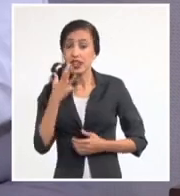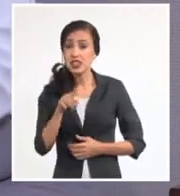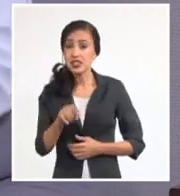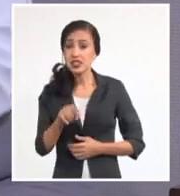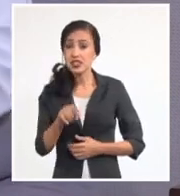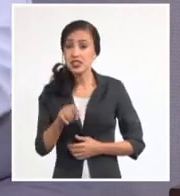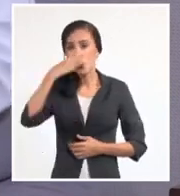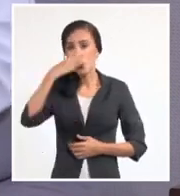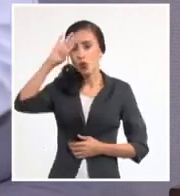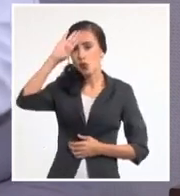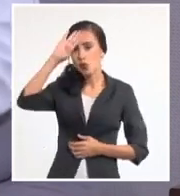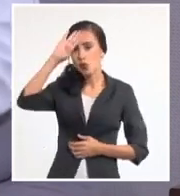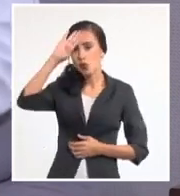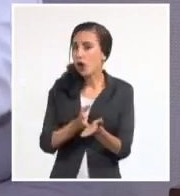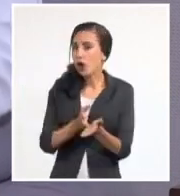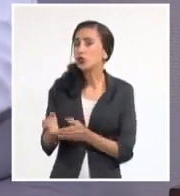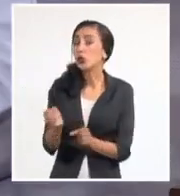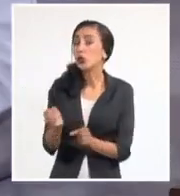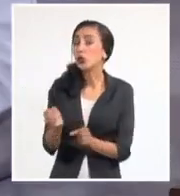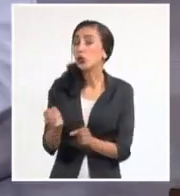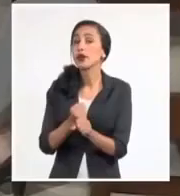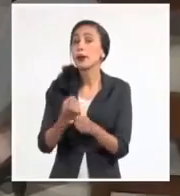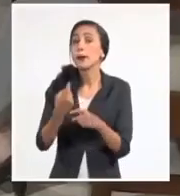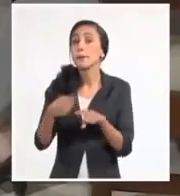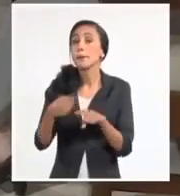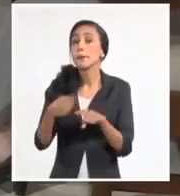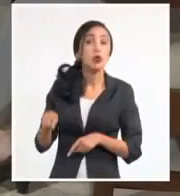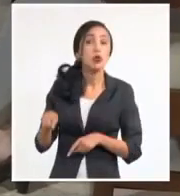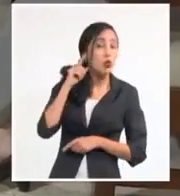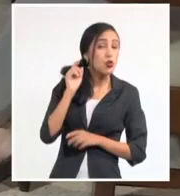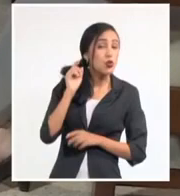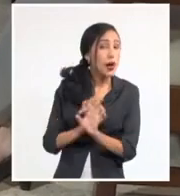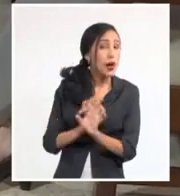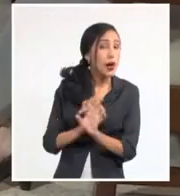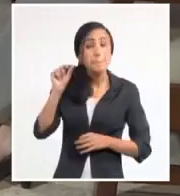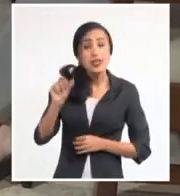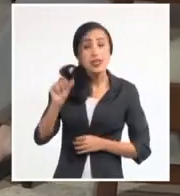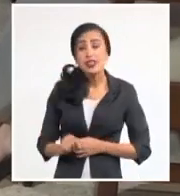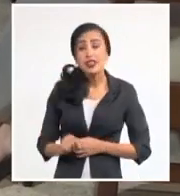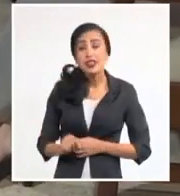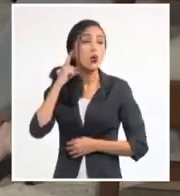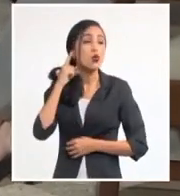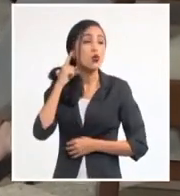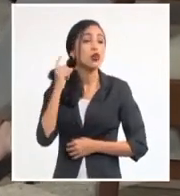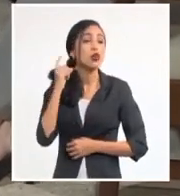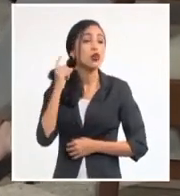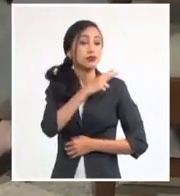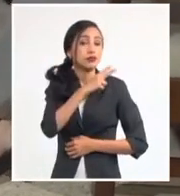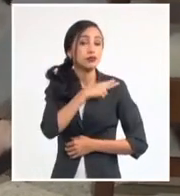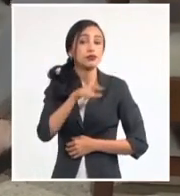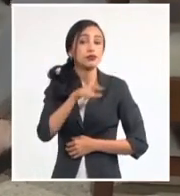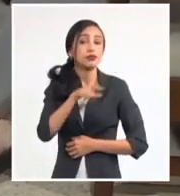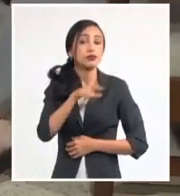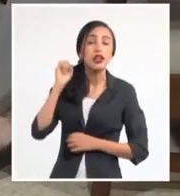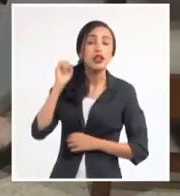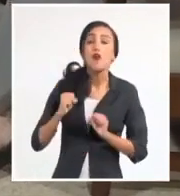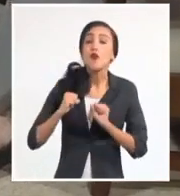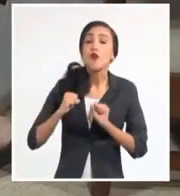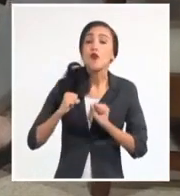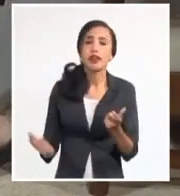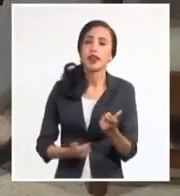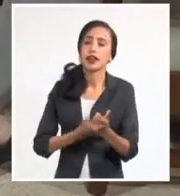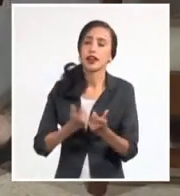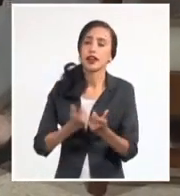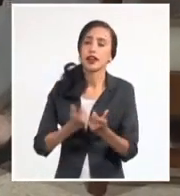Cuba está de pie. Pero cuando uno escucha a los especialistas o escucha a los dirigentes, se da cuenta de que es muy fuerte la guerra. Y